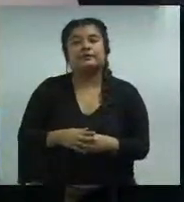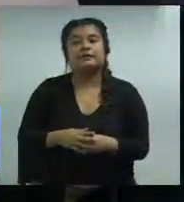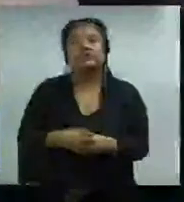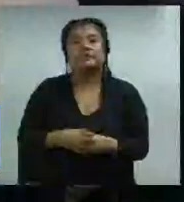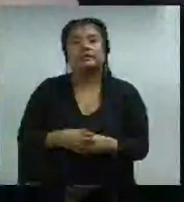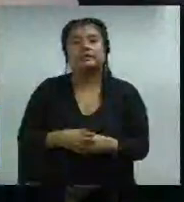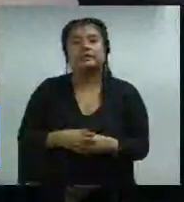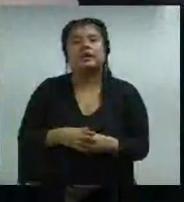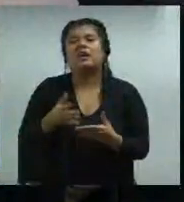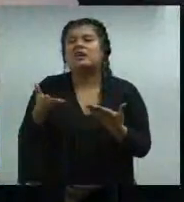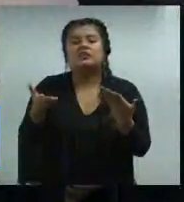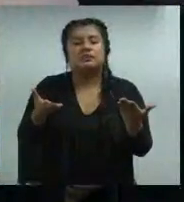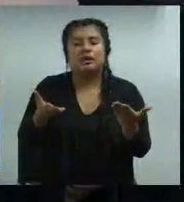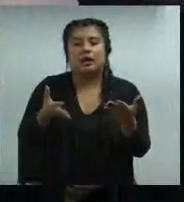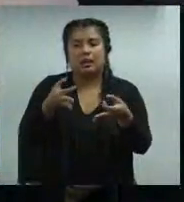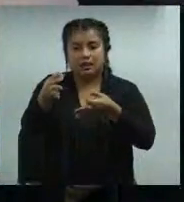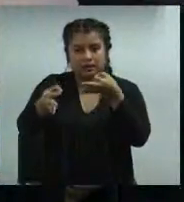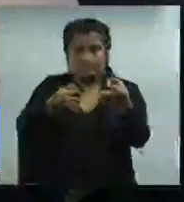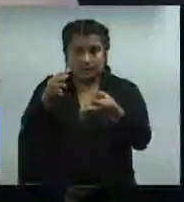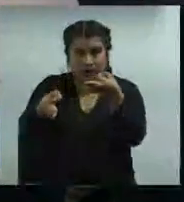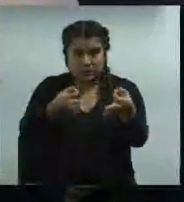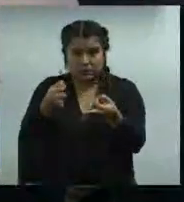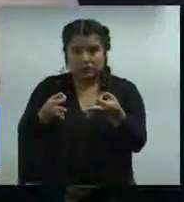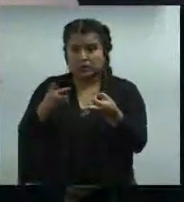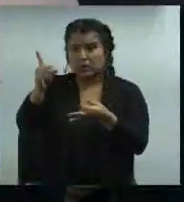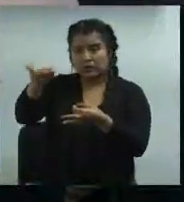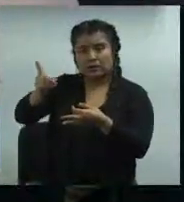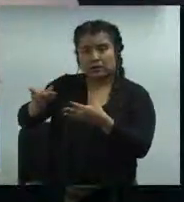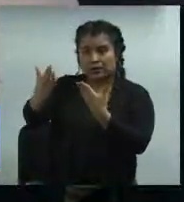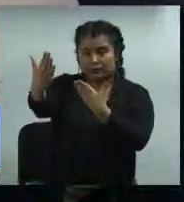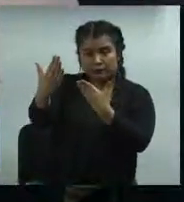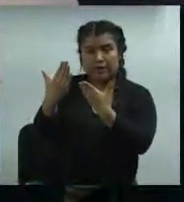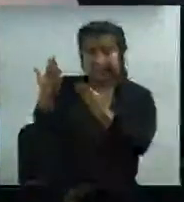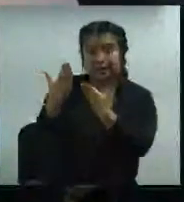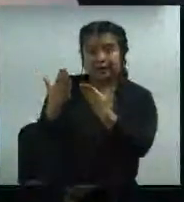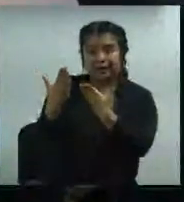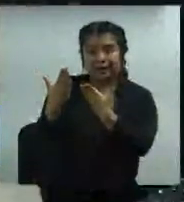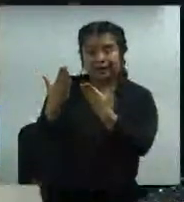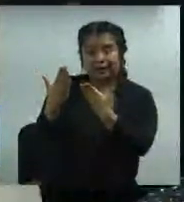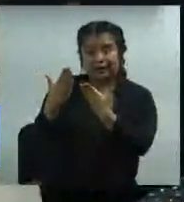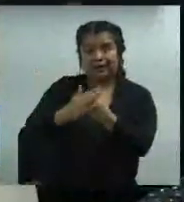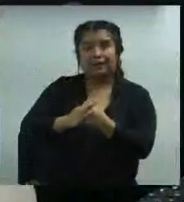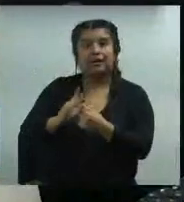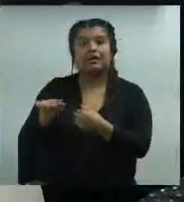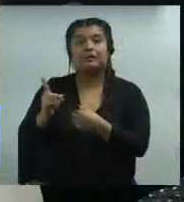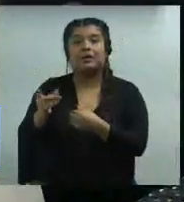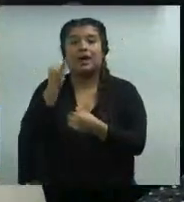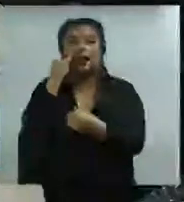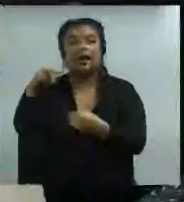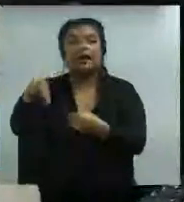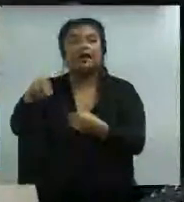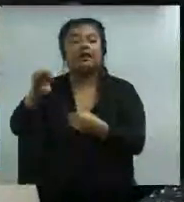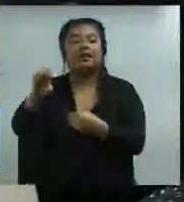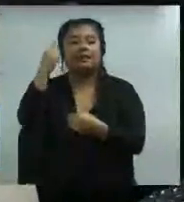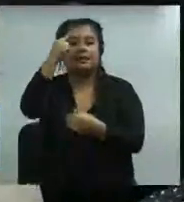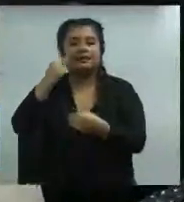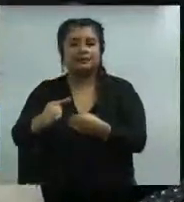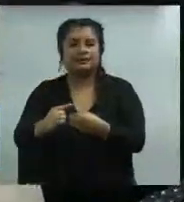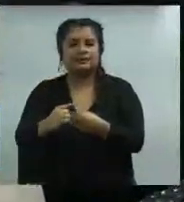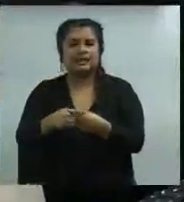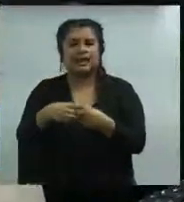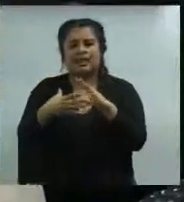En una de las intervenciones, aquí tengo un diputado enfrente. El diputado Inés dijo una cuestión muy